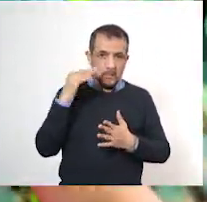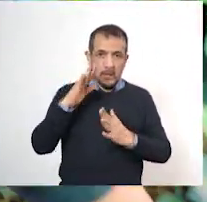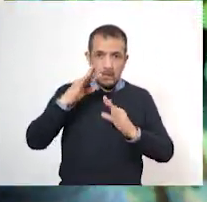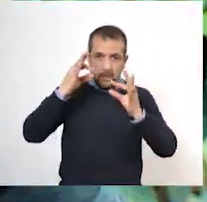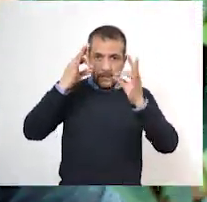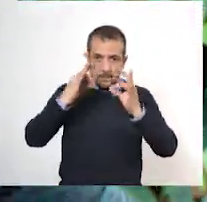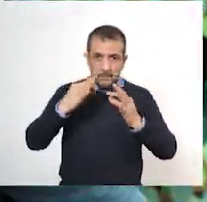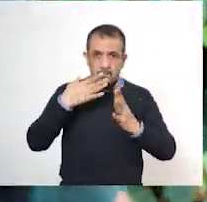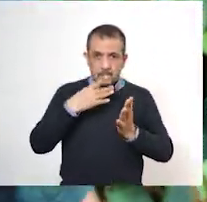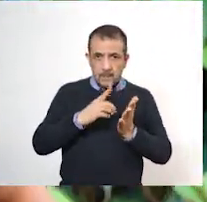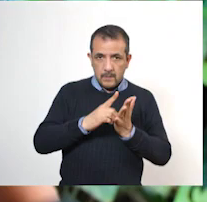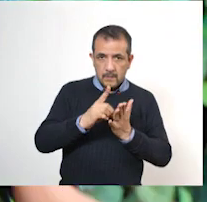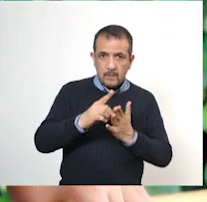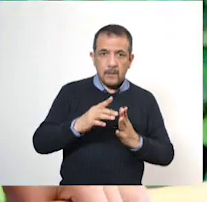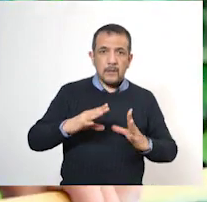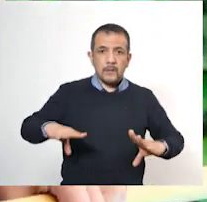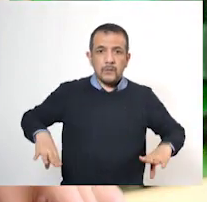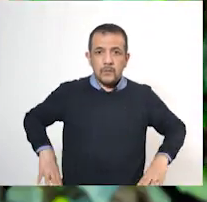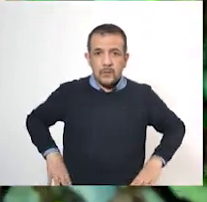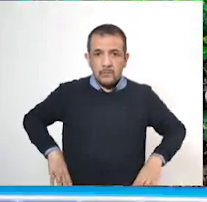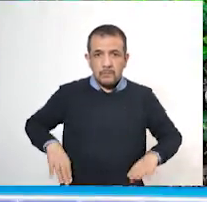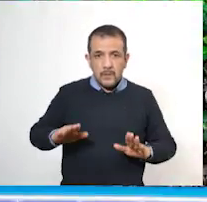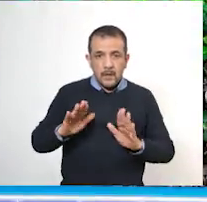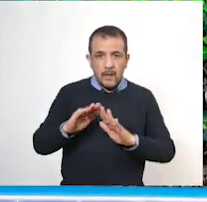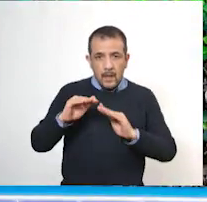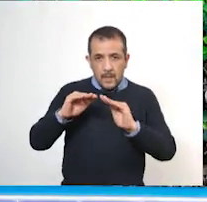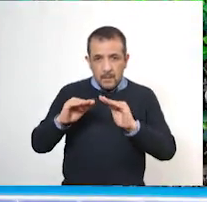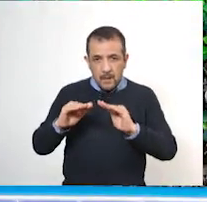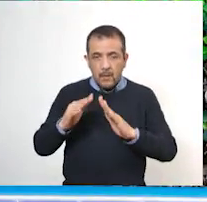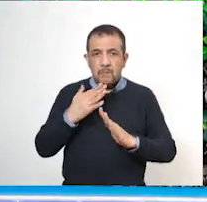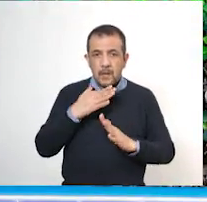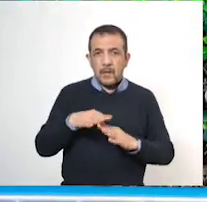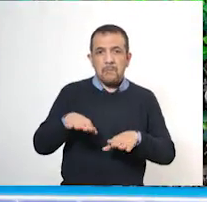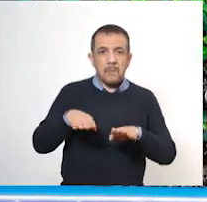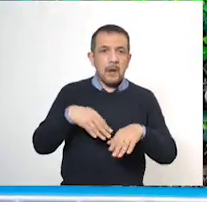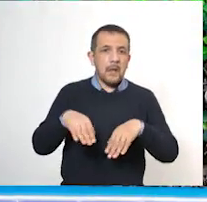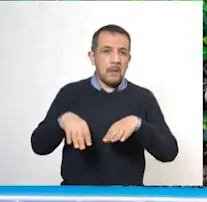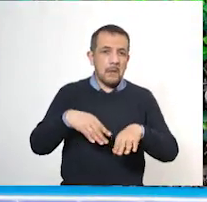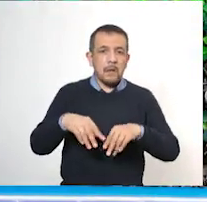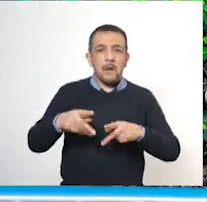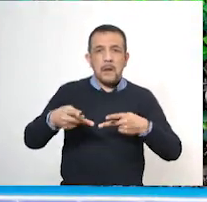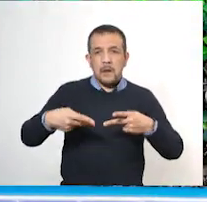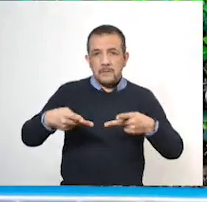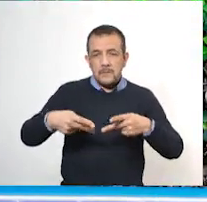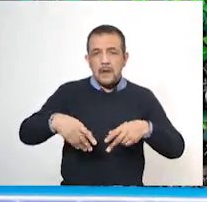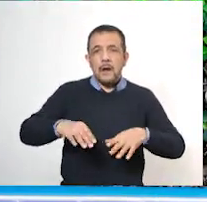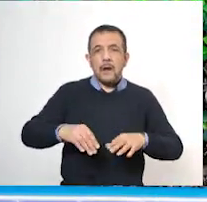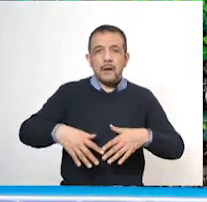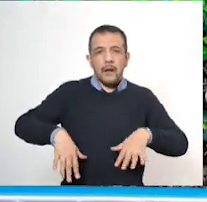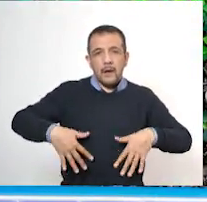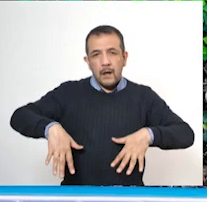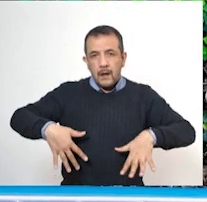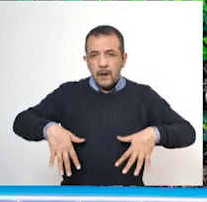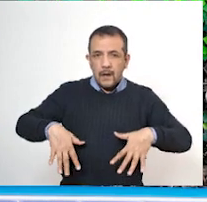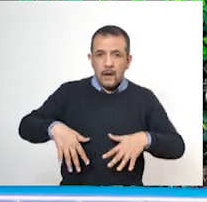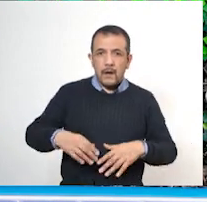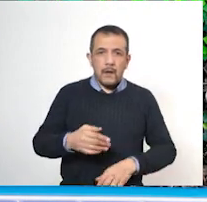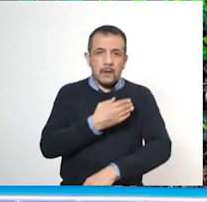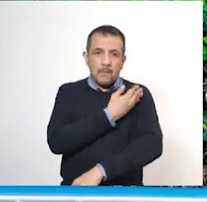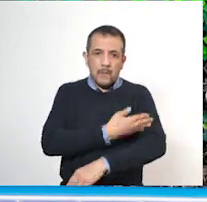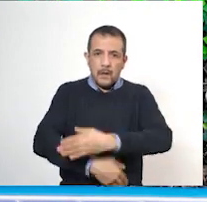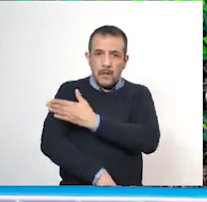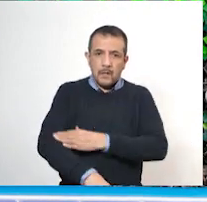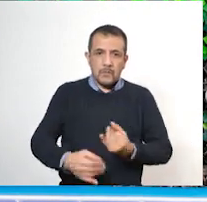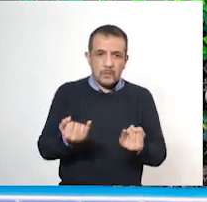derecha, cadera abajo. Tiempo. Muy bien. Vamos a mover las piernas y mover los brazos. Vamos a